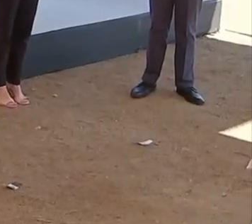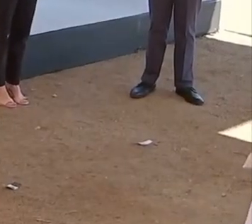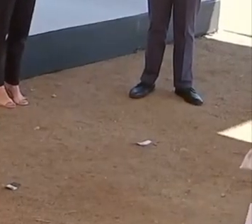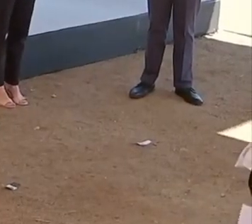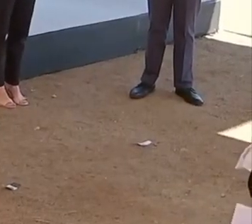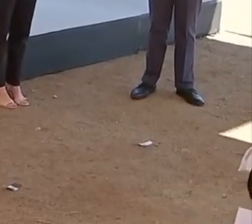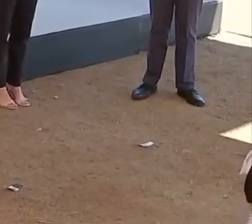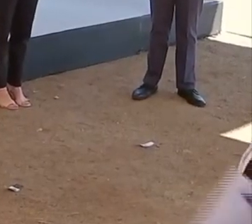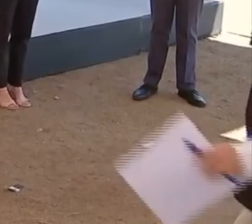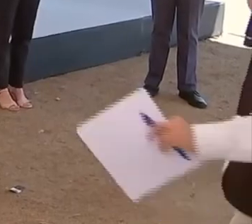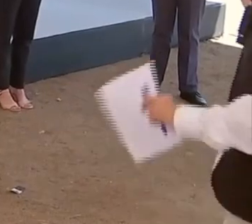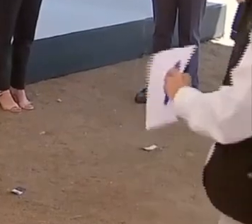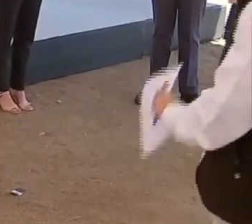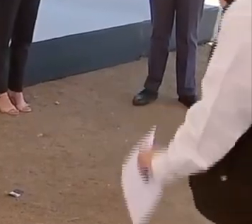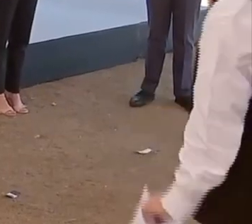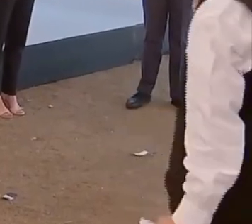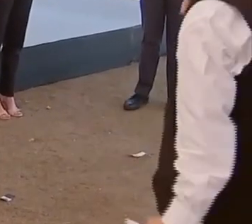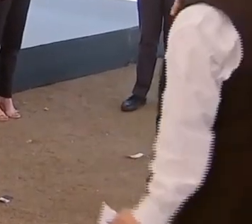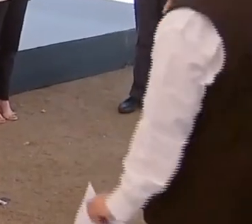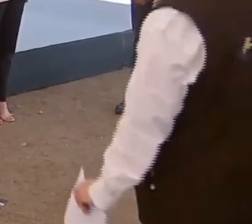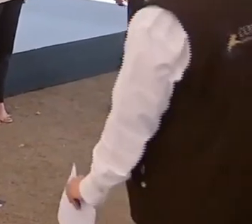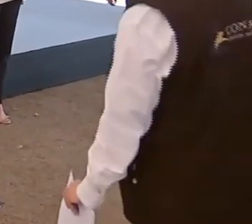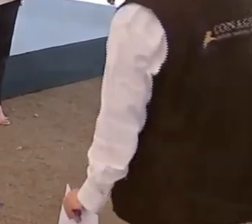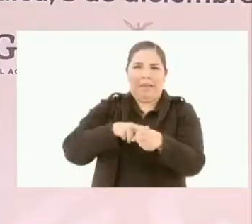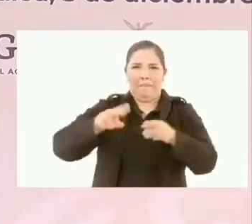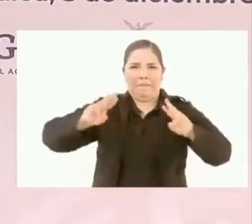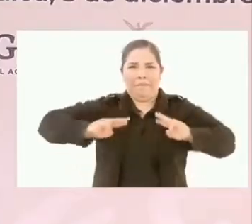nos ha detenido. Pues eso sería todo.